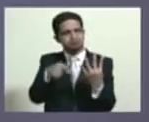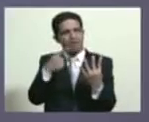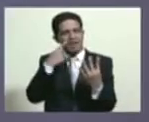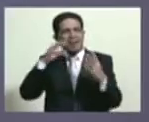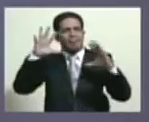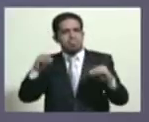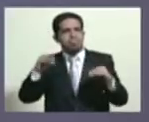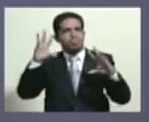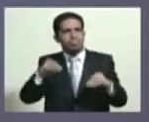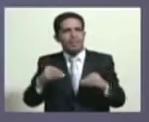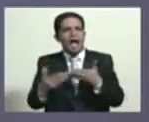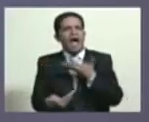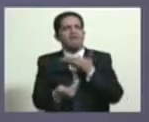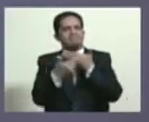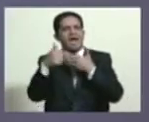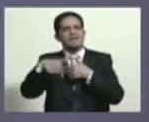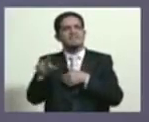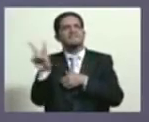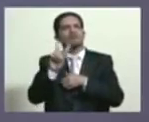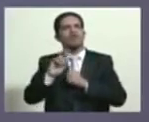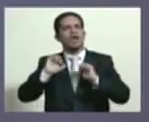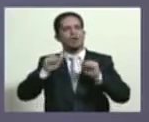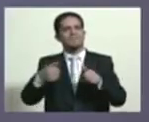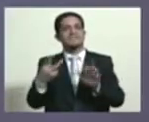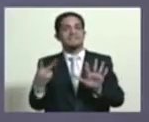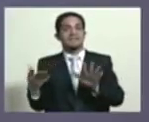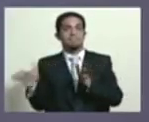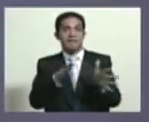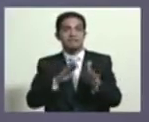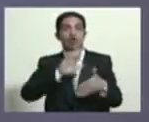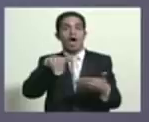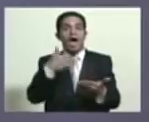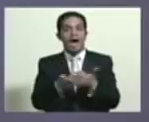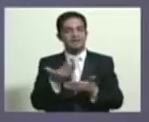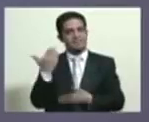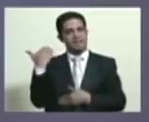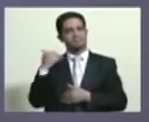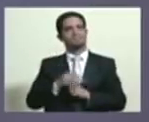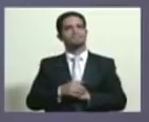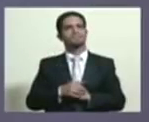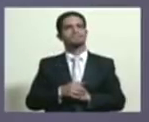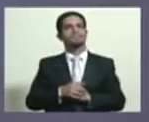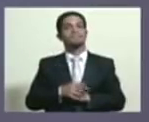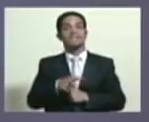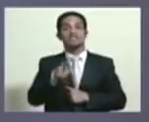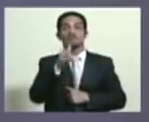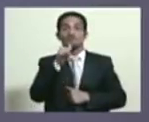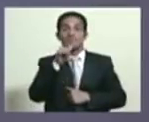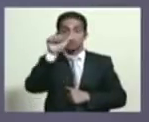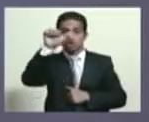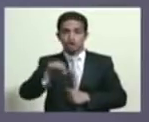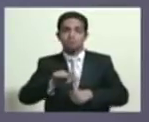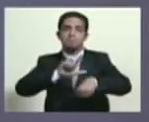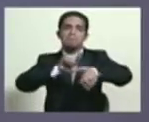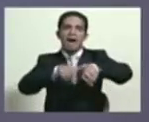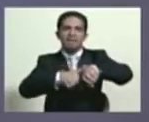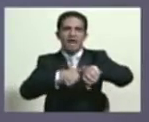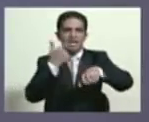ataques que se han registrado en nuestro país desde el 7 de marzo hasta las últimas horas. Por supuesto, estos detalles estarán ampliados en las diferentes